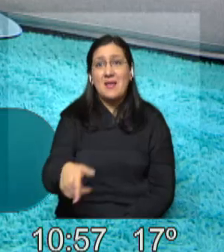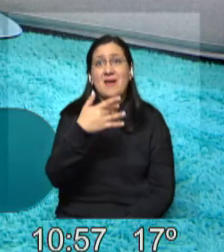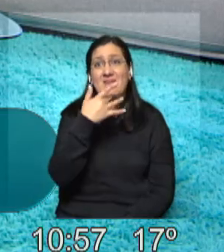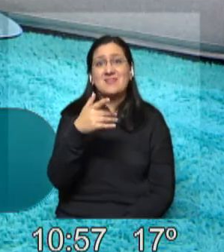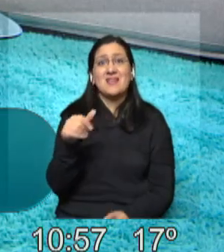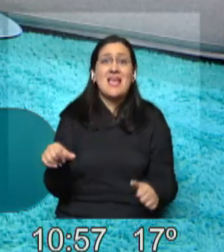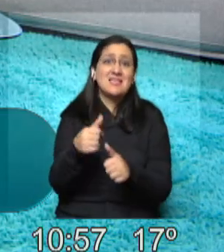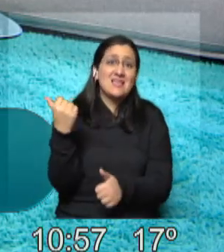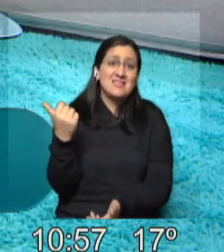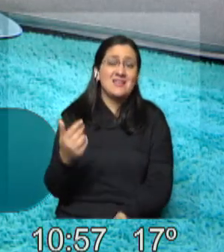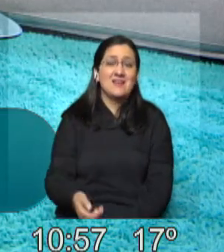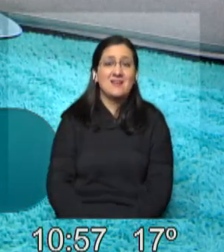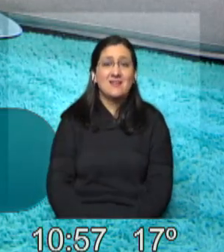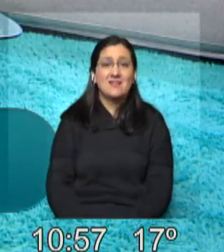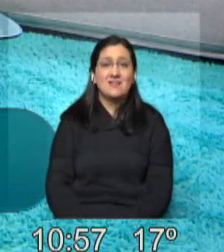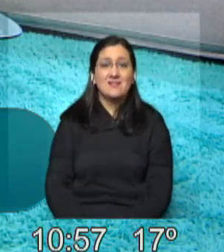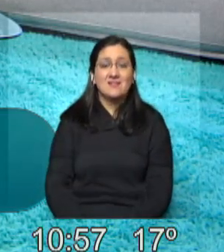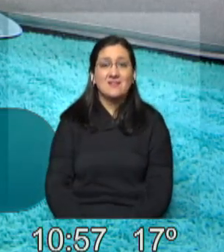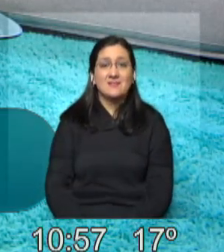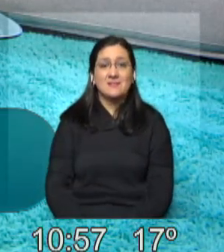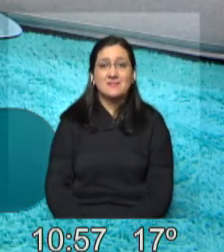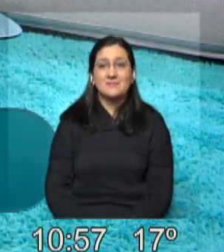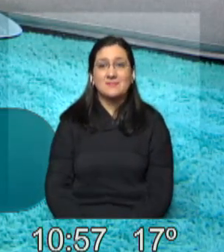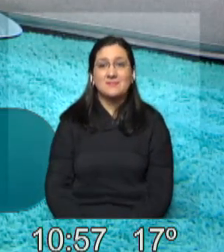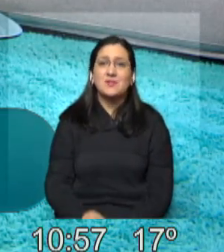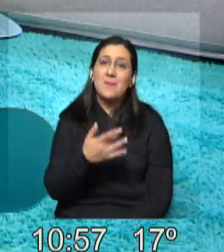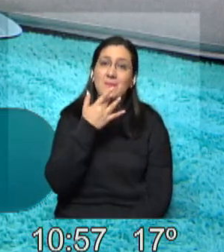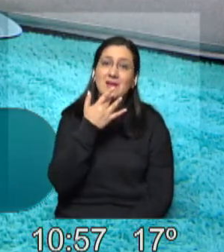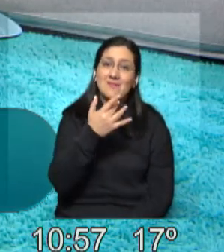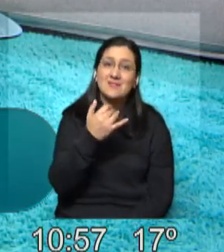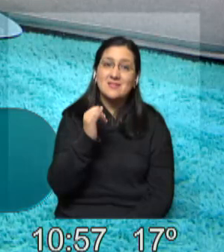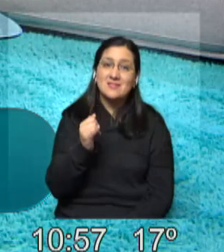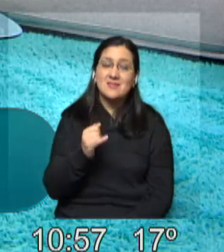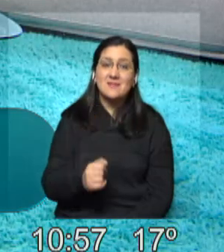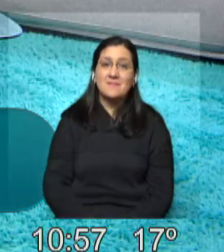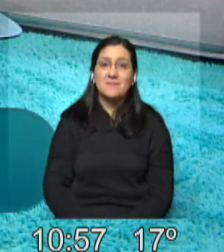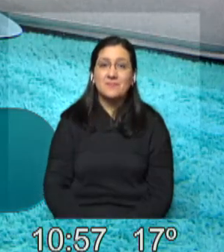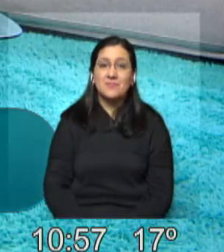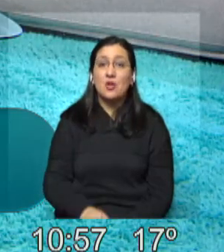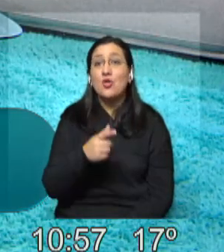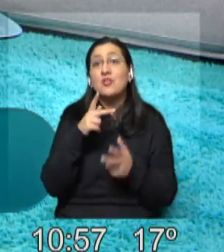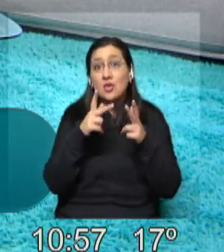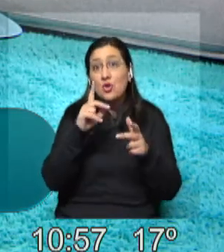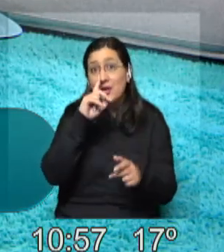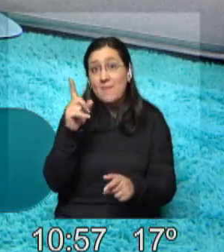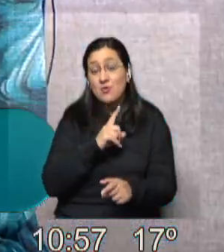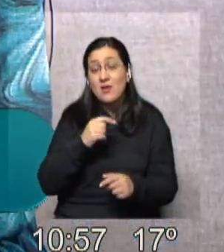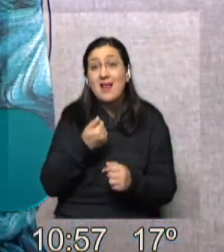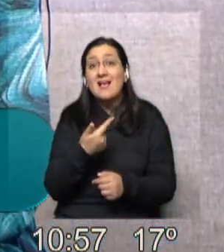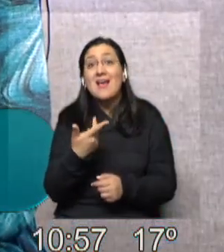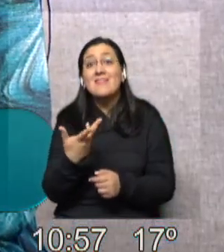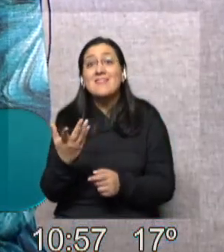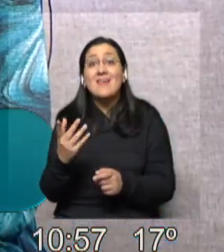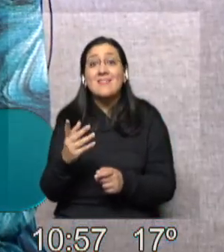la señora? No, todas las salas lo permiten. Pero qué maravilla. Estar acá con vos. Lo dijeron al vuelo, lo de la cantidad de seguidores en